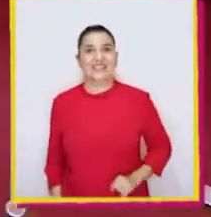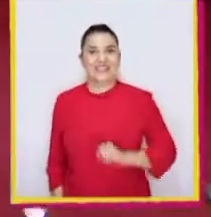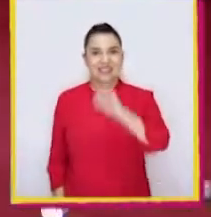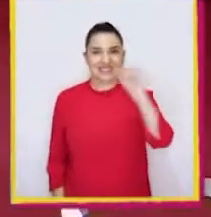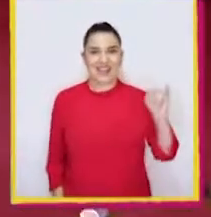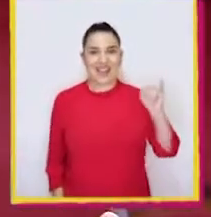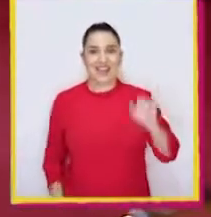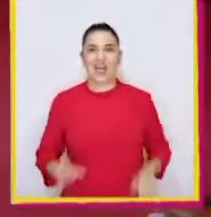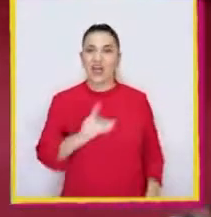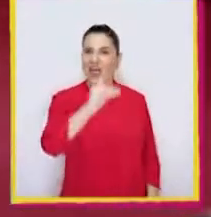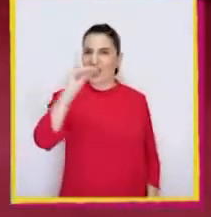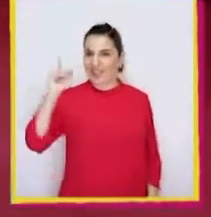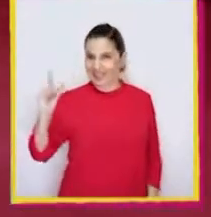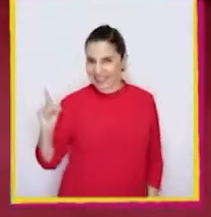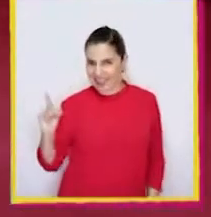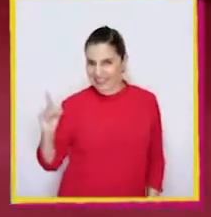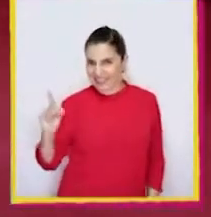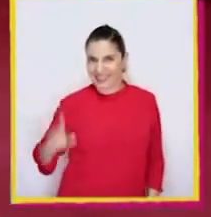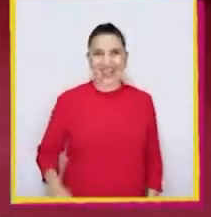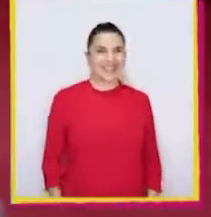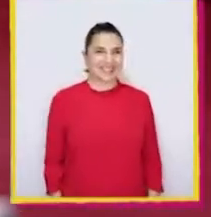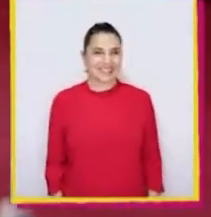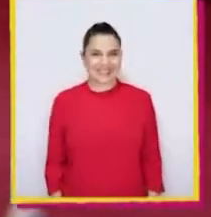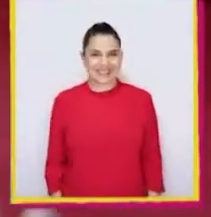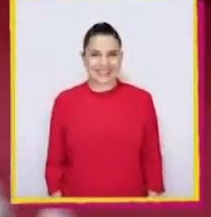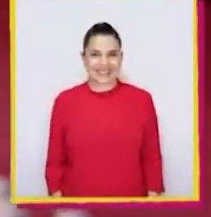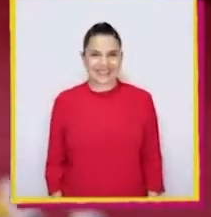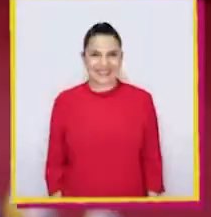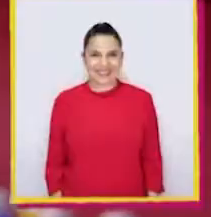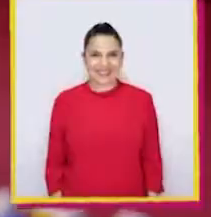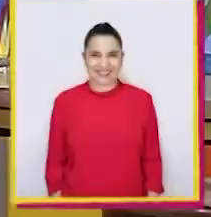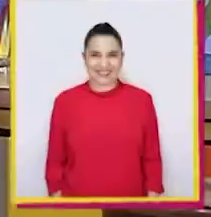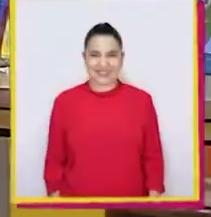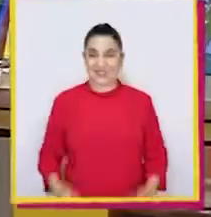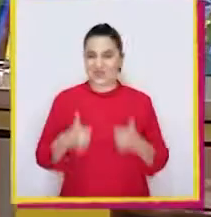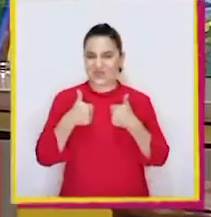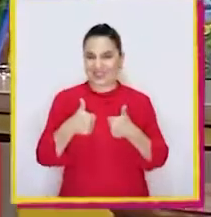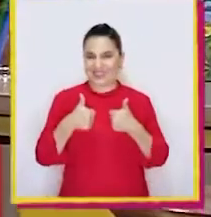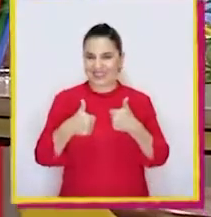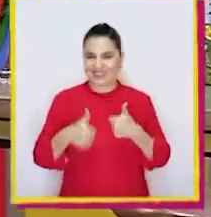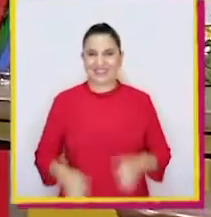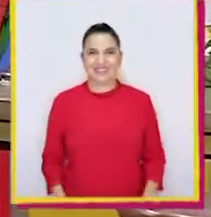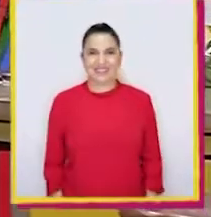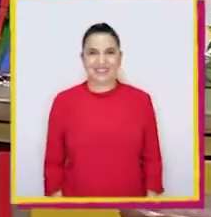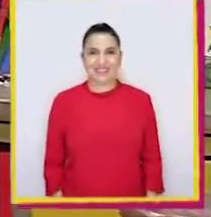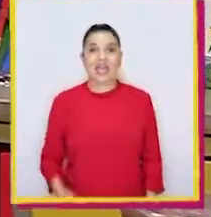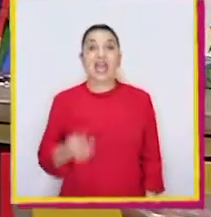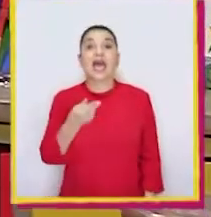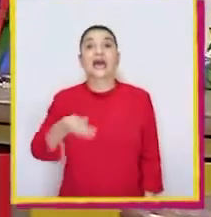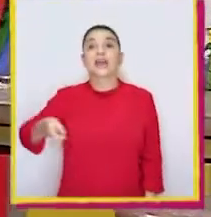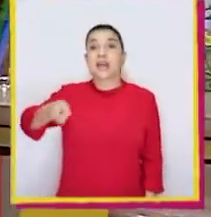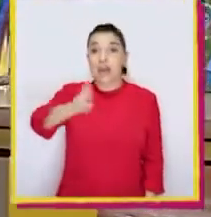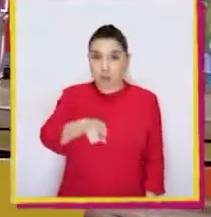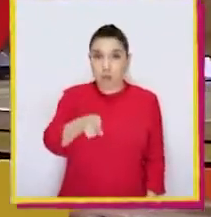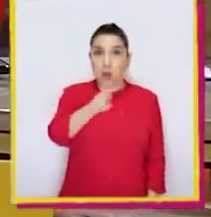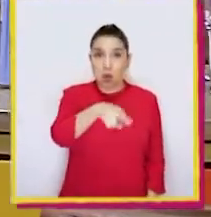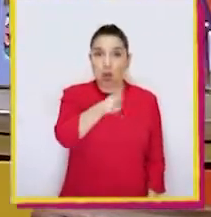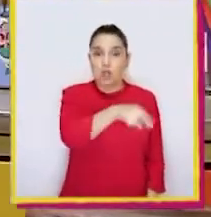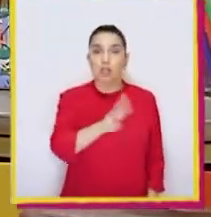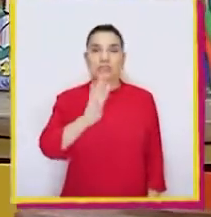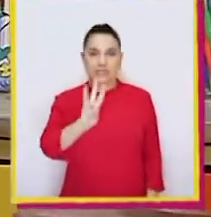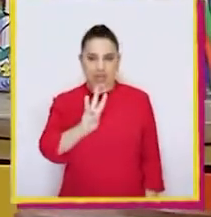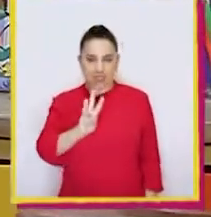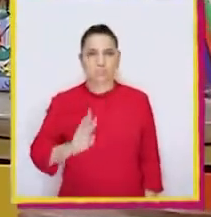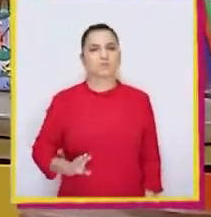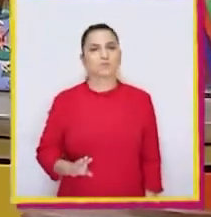Adelante, atrás, izquierda y derecha. ¡Súper bien! Repetimos tres veces